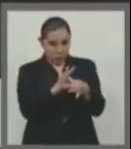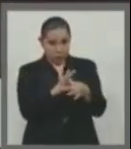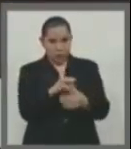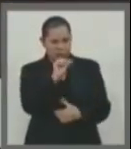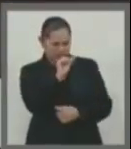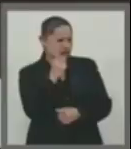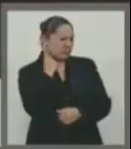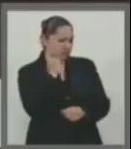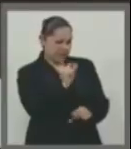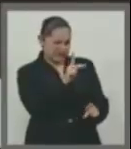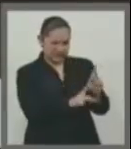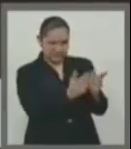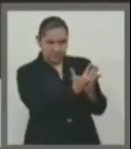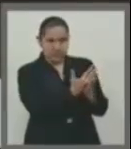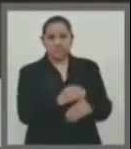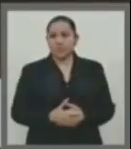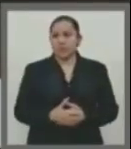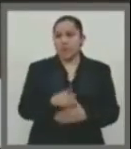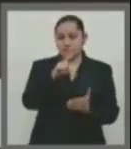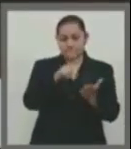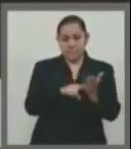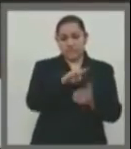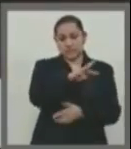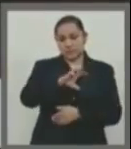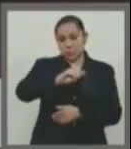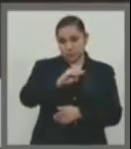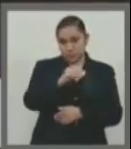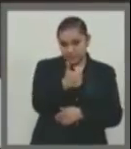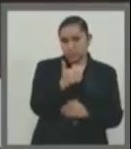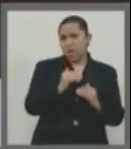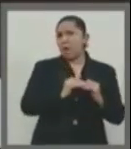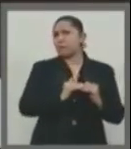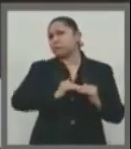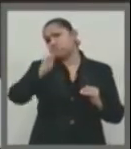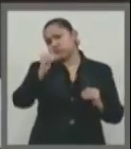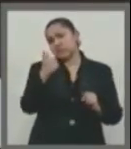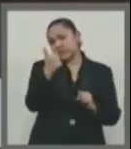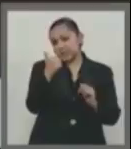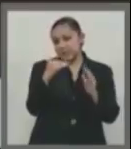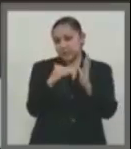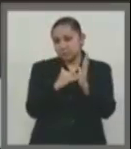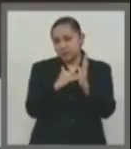se incrementaron de 1,396 a